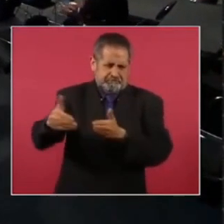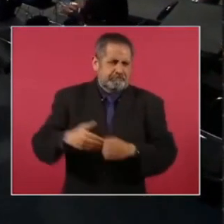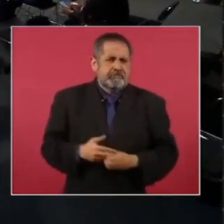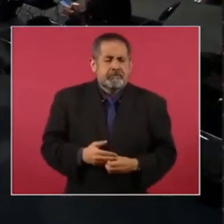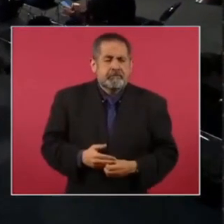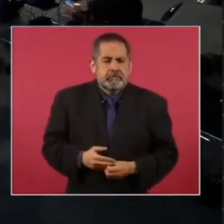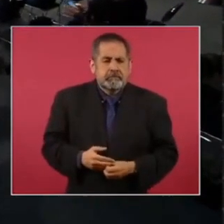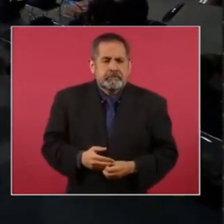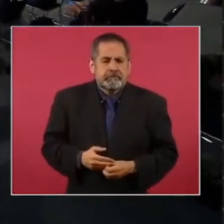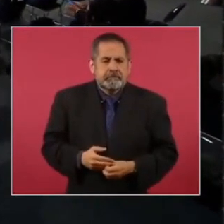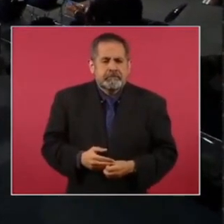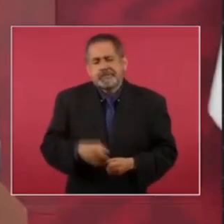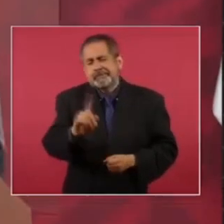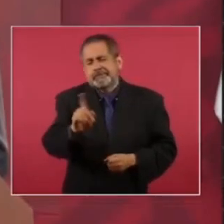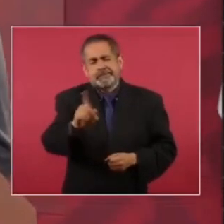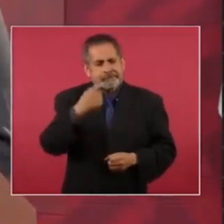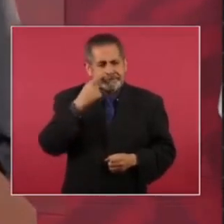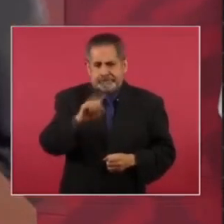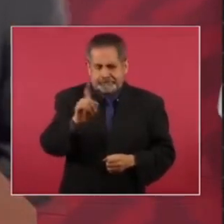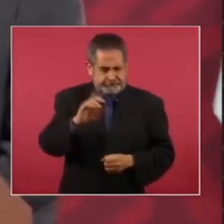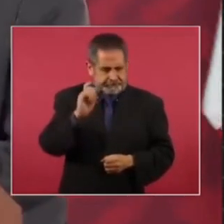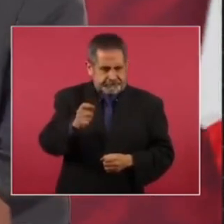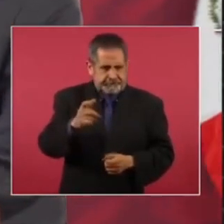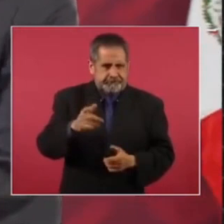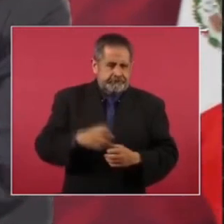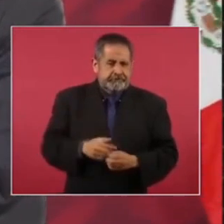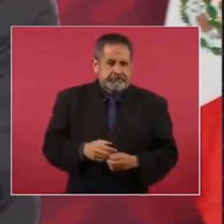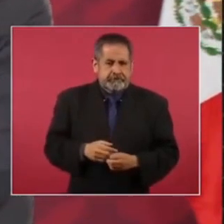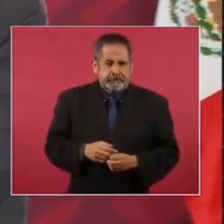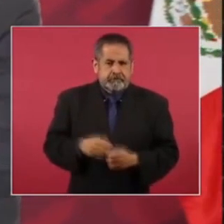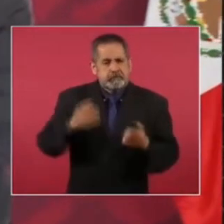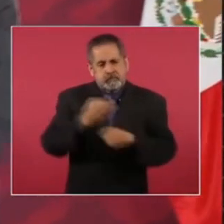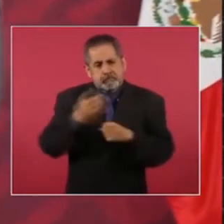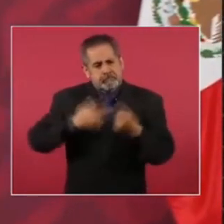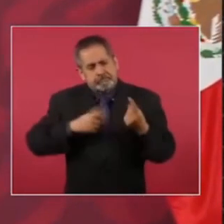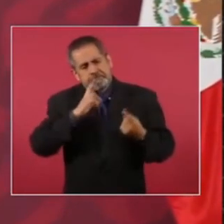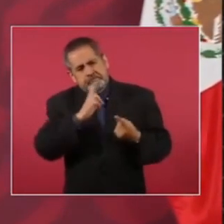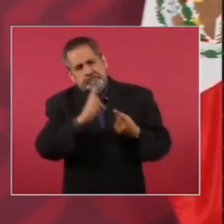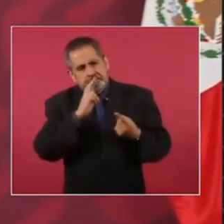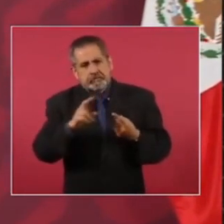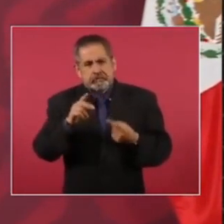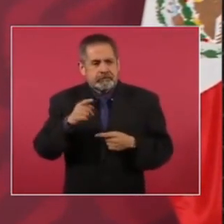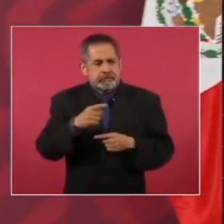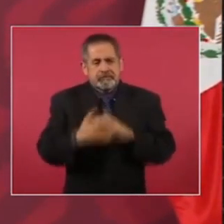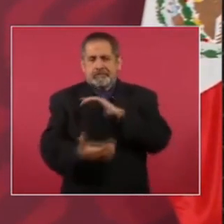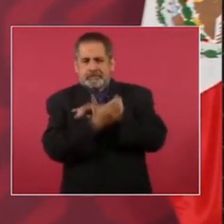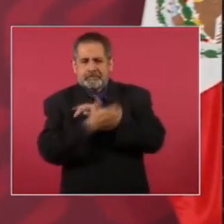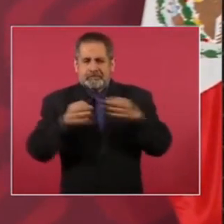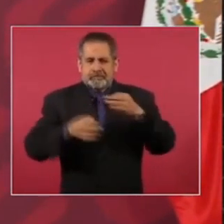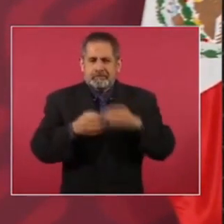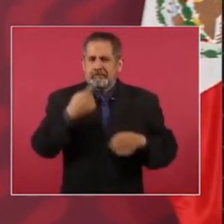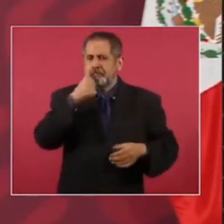No, no, lo que hay que estar es contestando los amparos,